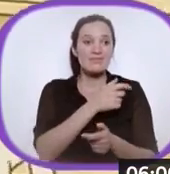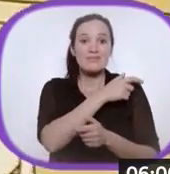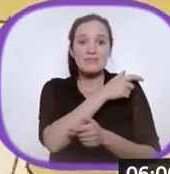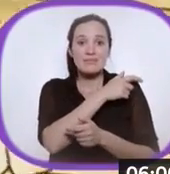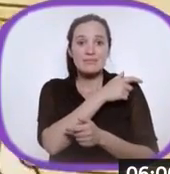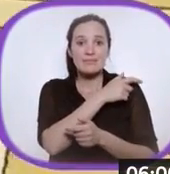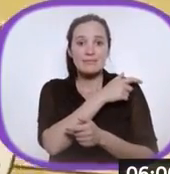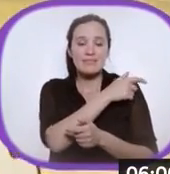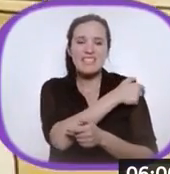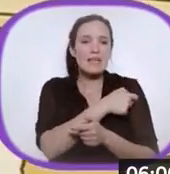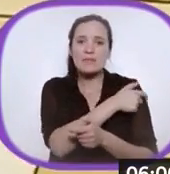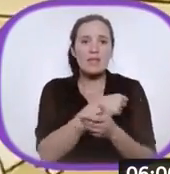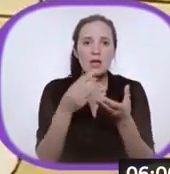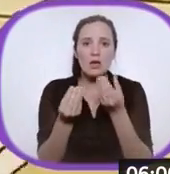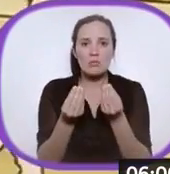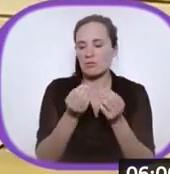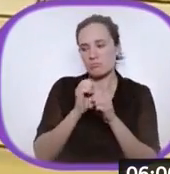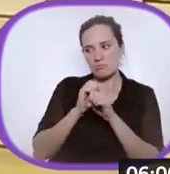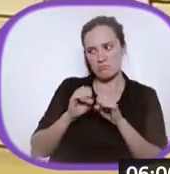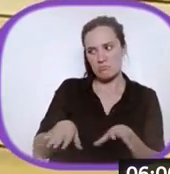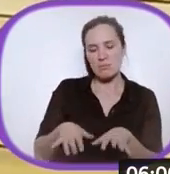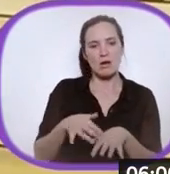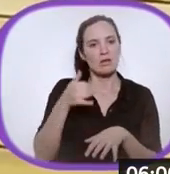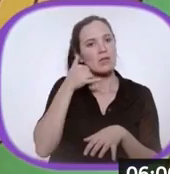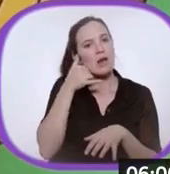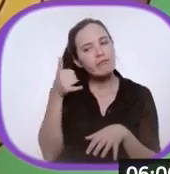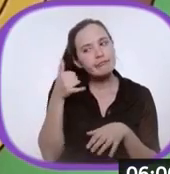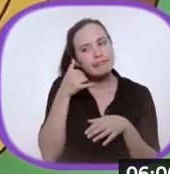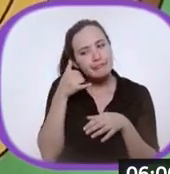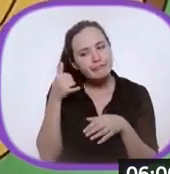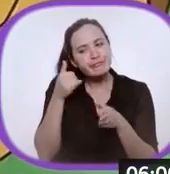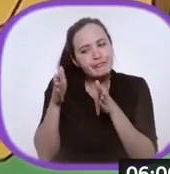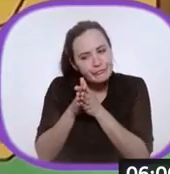El capitán Néstor. Muy mal. Ha estado junto al teléfono por días.